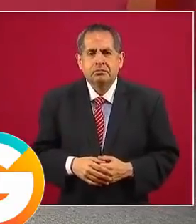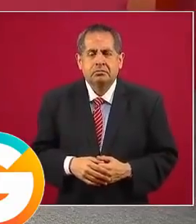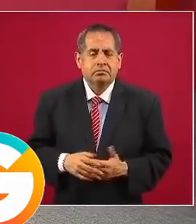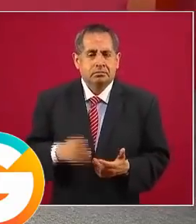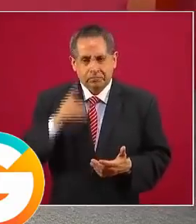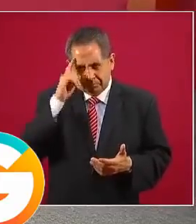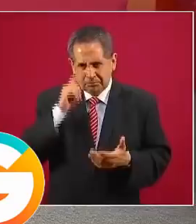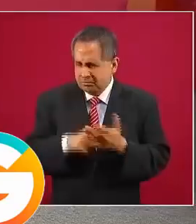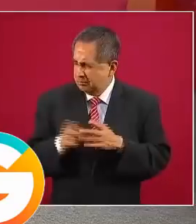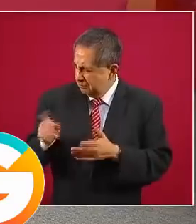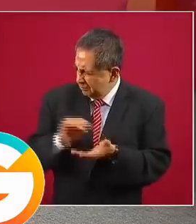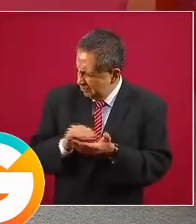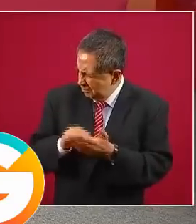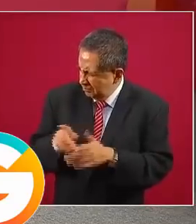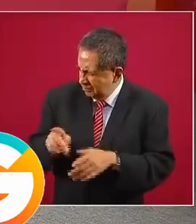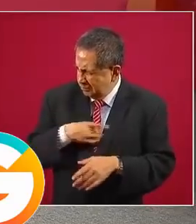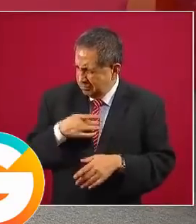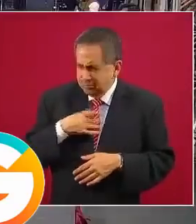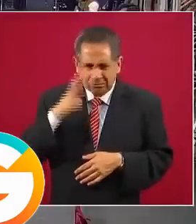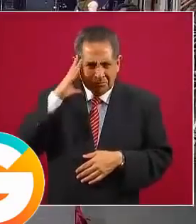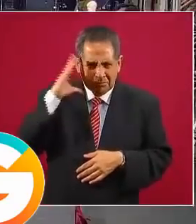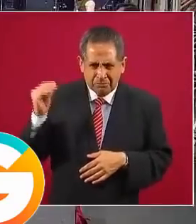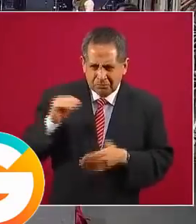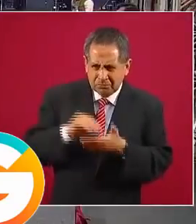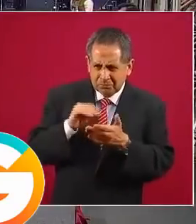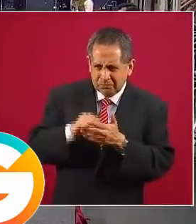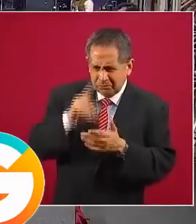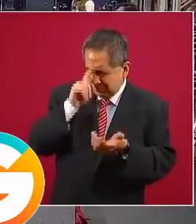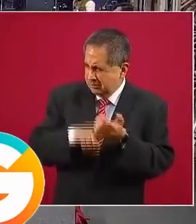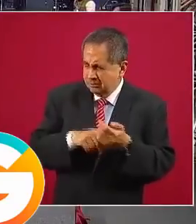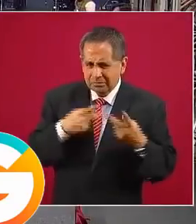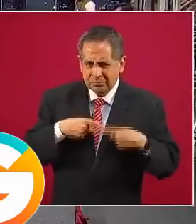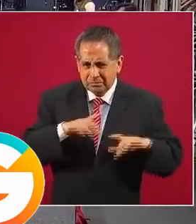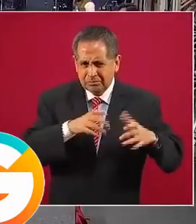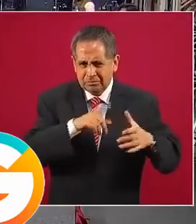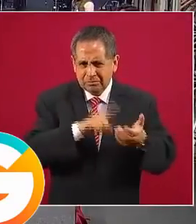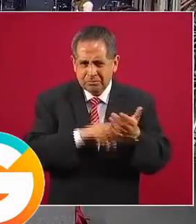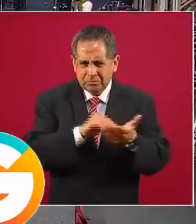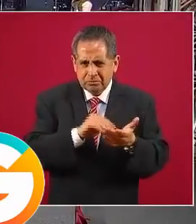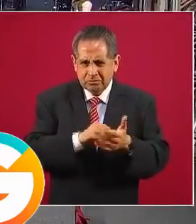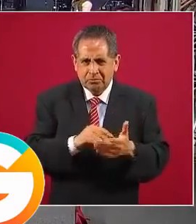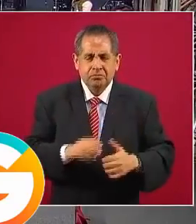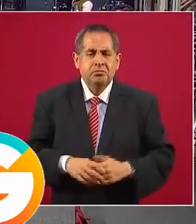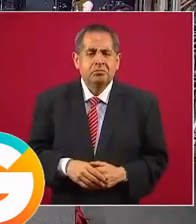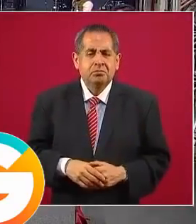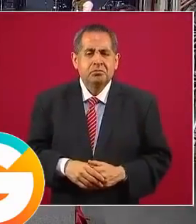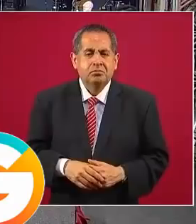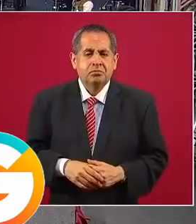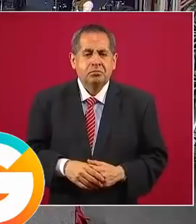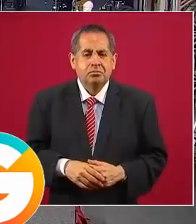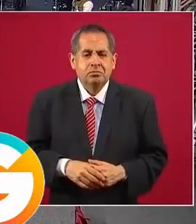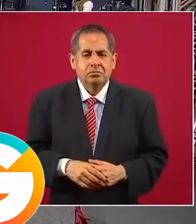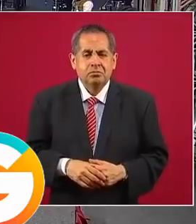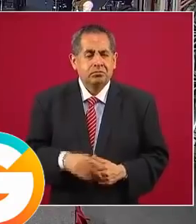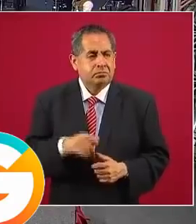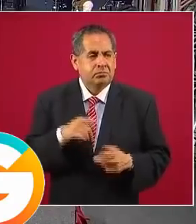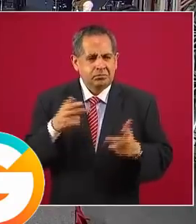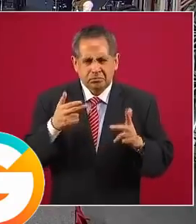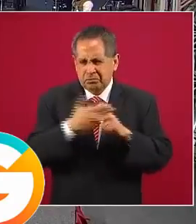Creo que sigue siendo todavía Colima, de acuerdo a la población, en homicidio.